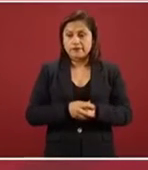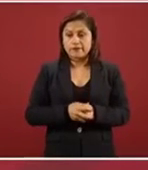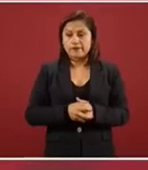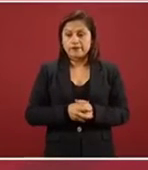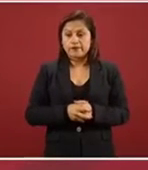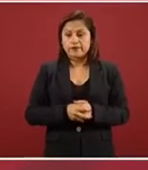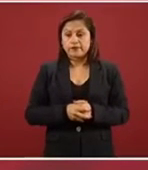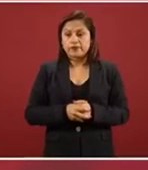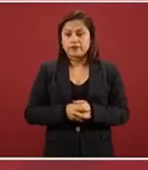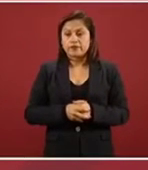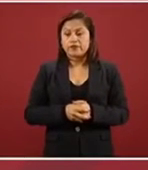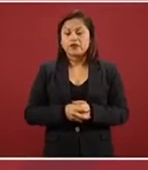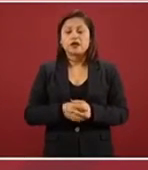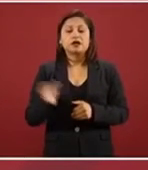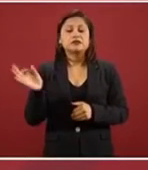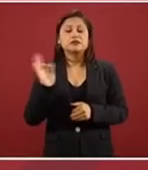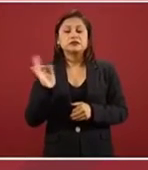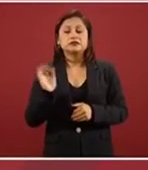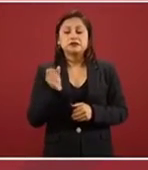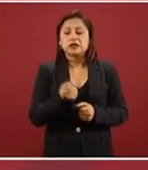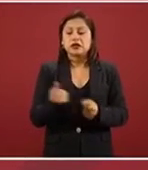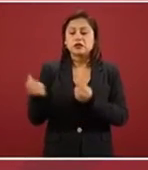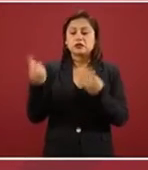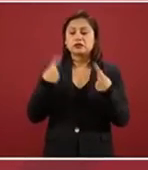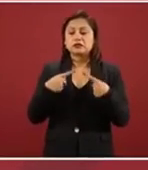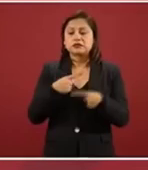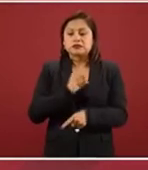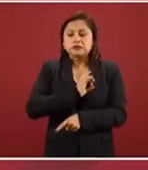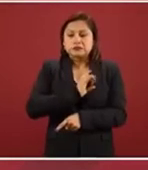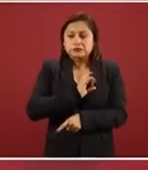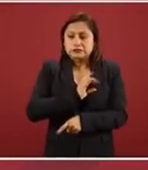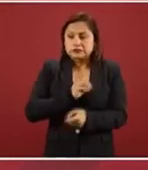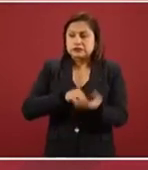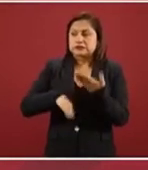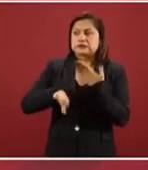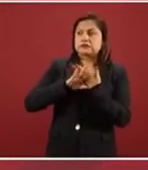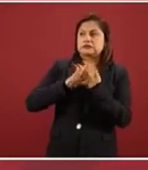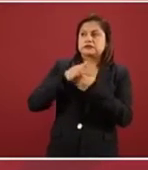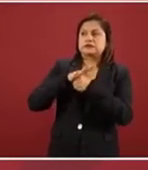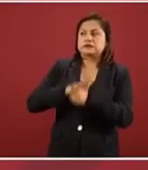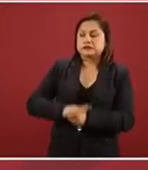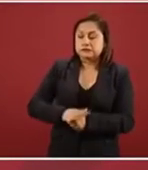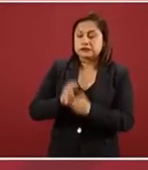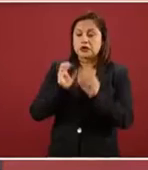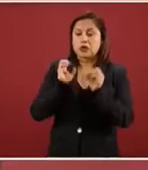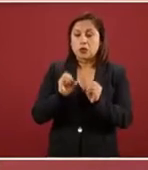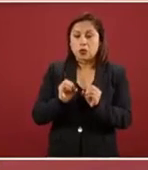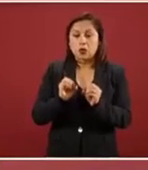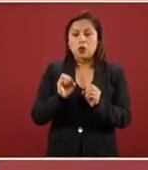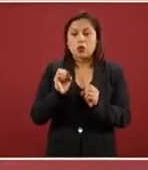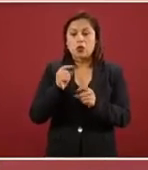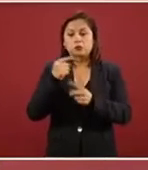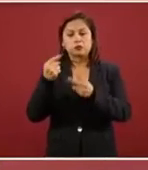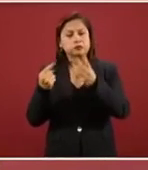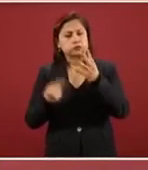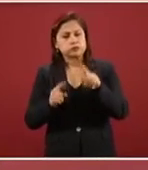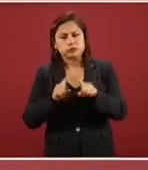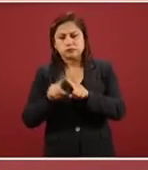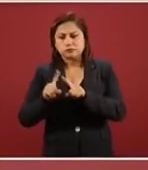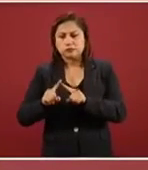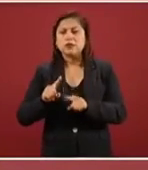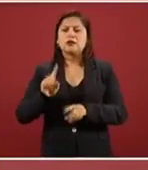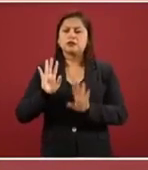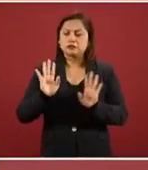por miedo a represalias, por todo lo que pueda implicar, nosotros